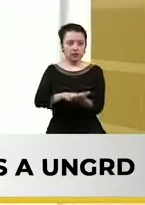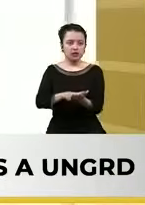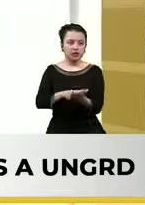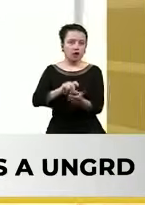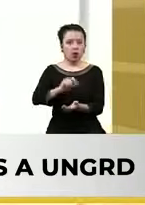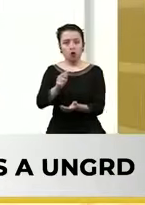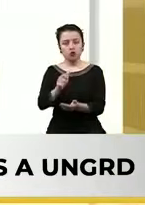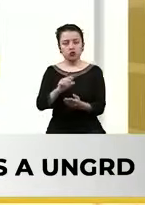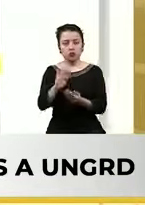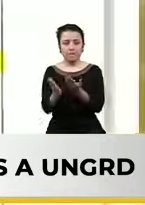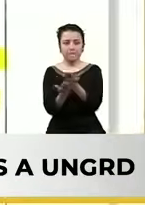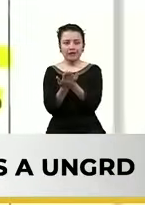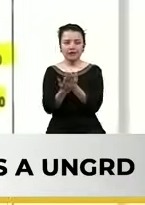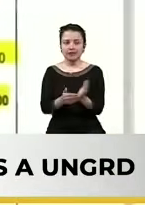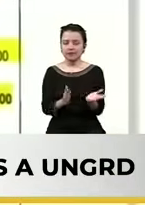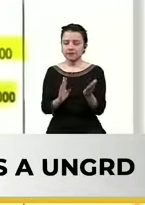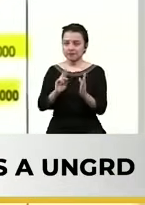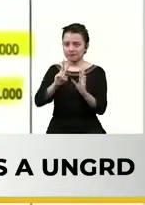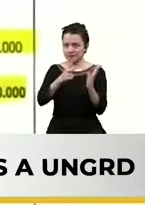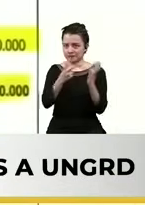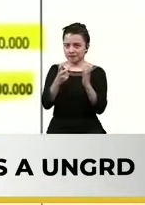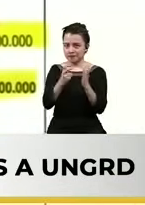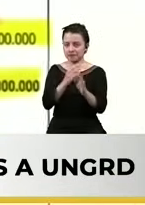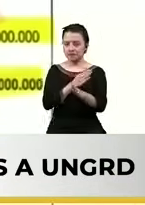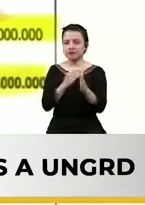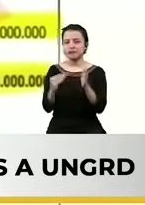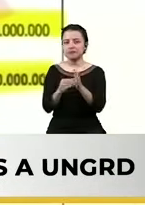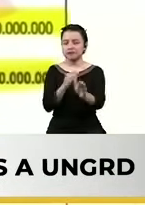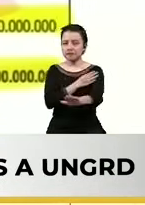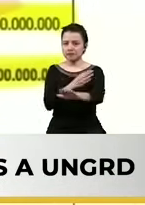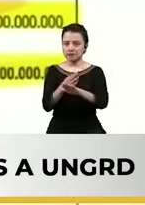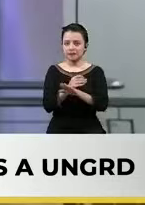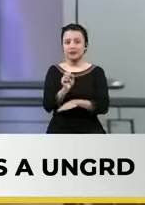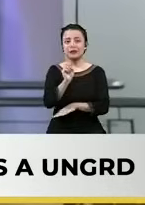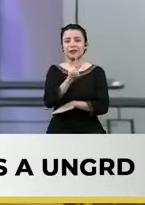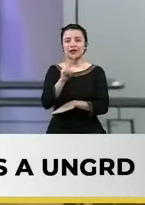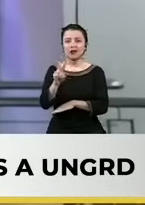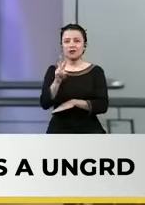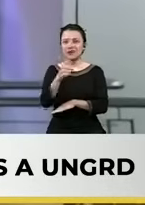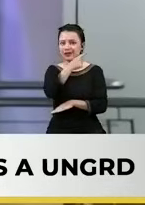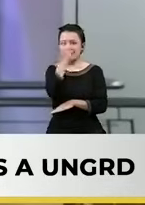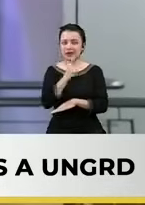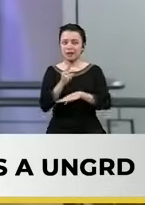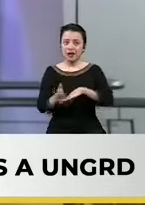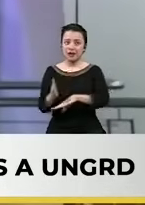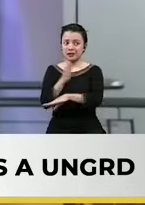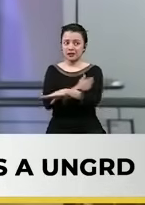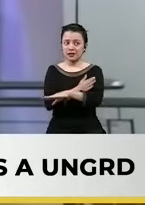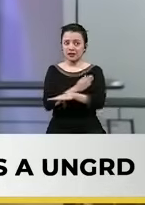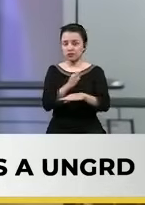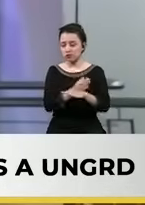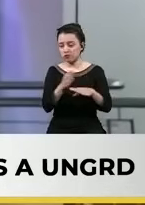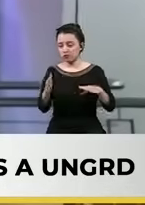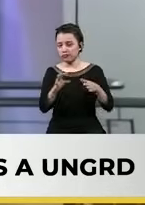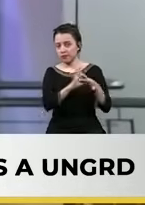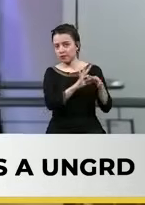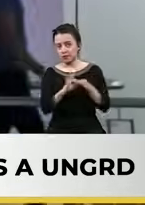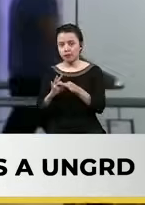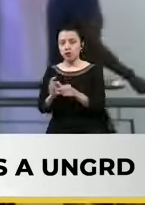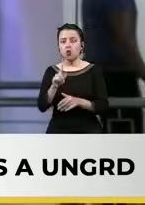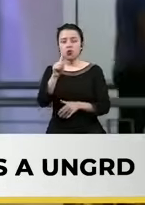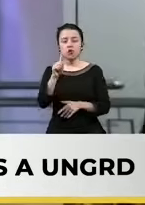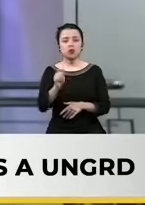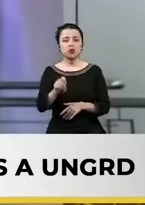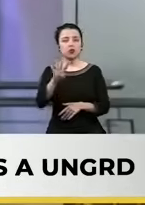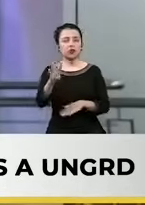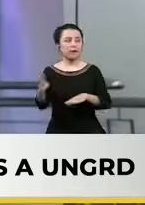desembolso de 700 mil millones de pesos. Esta es del 22 de septiembre, para un total de 1,4